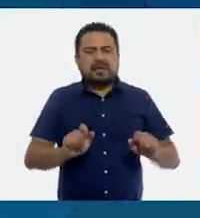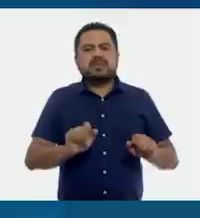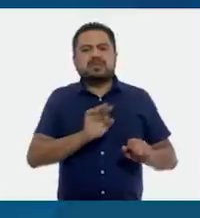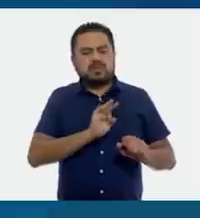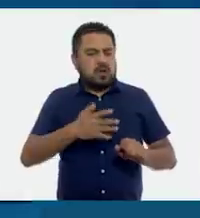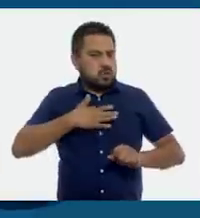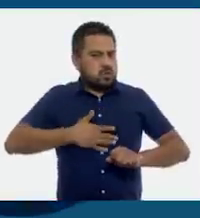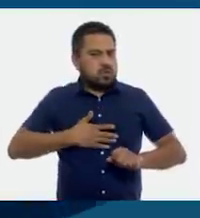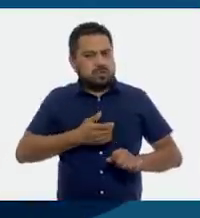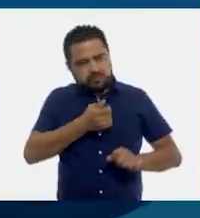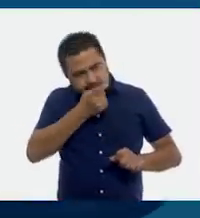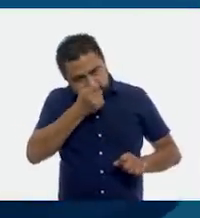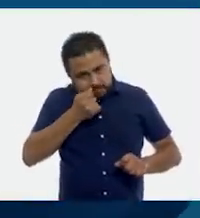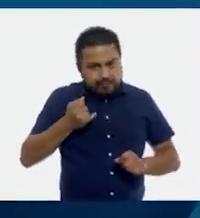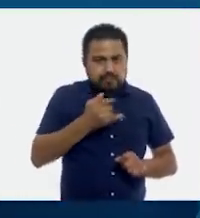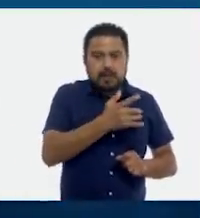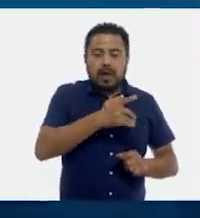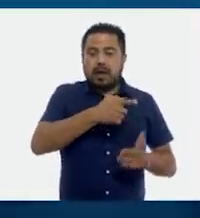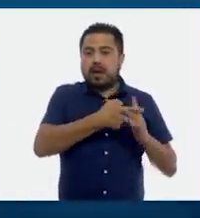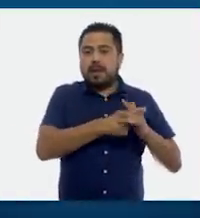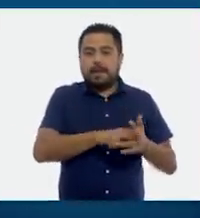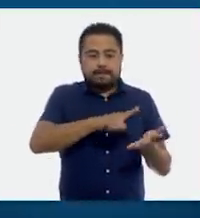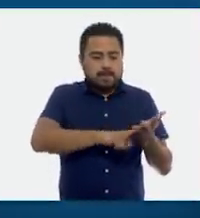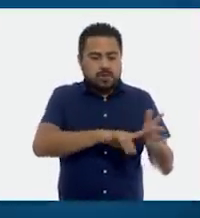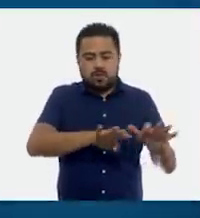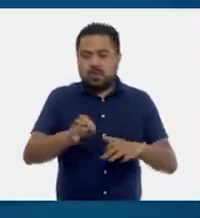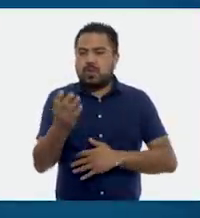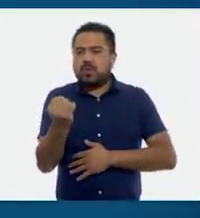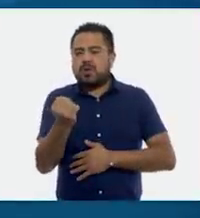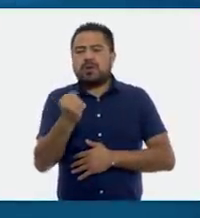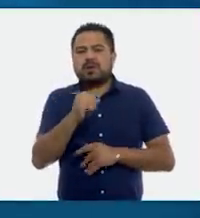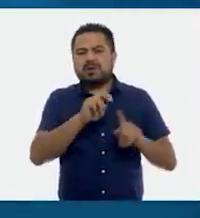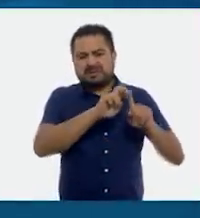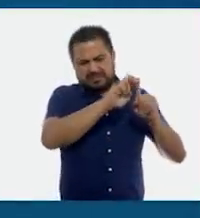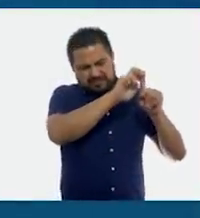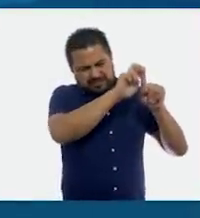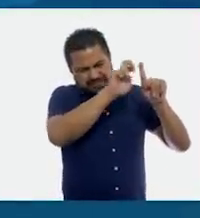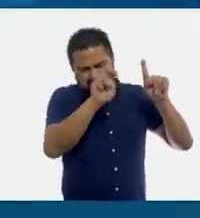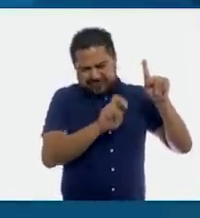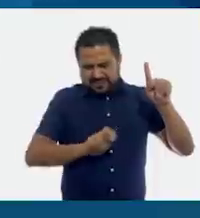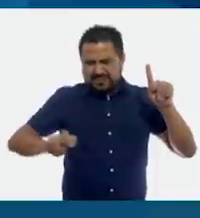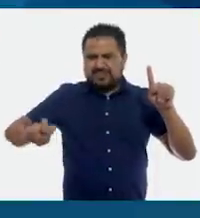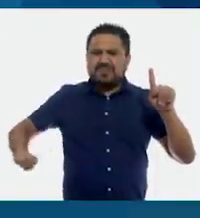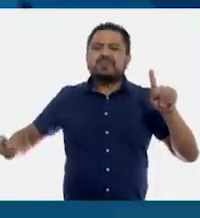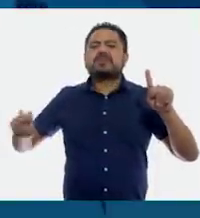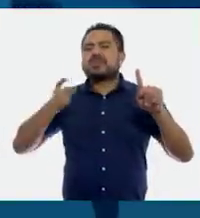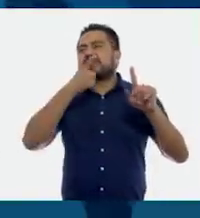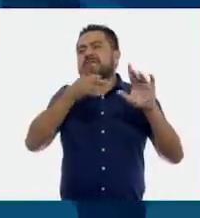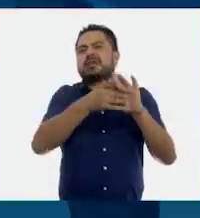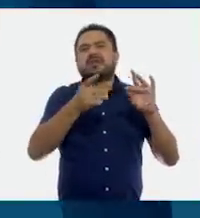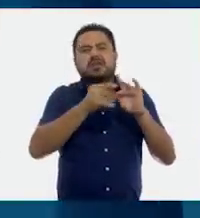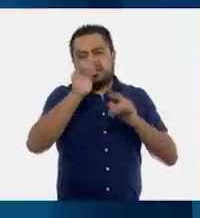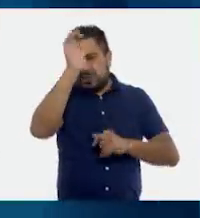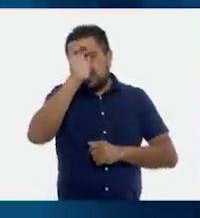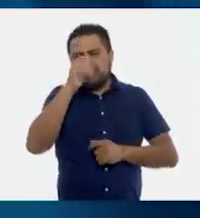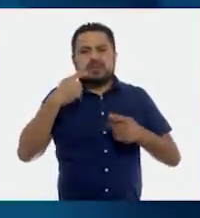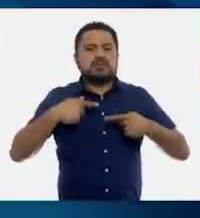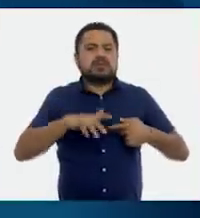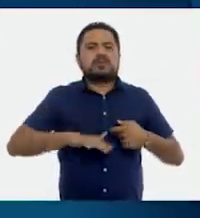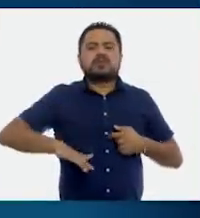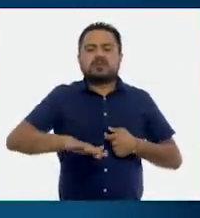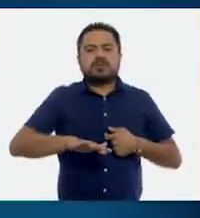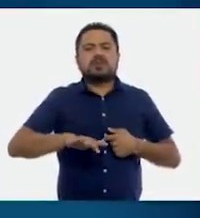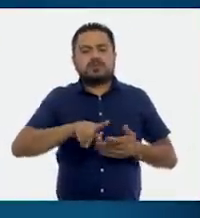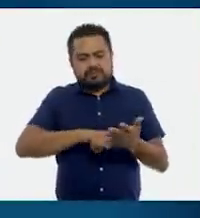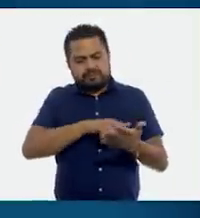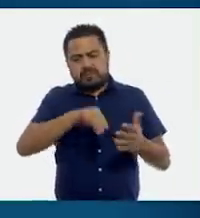democrático. A partir de 1909, comenzó a recorrer la República con un lema que arraigó en la conciencia cívica: